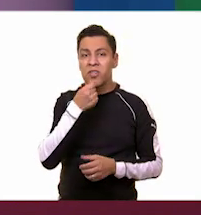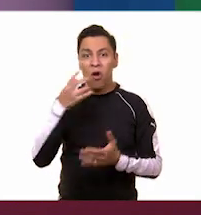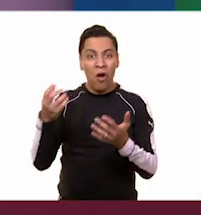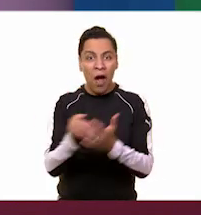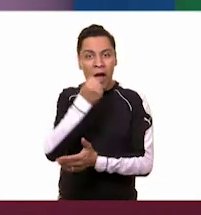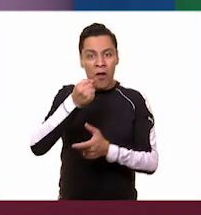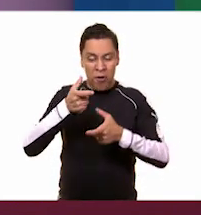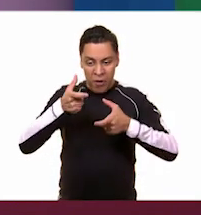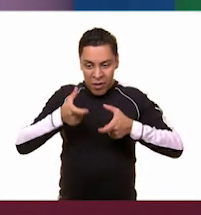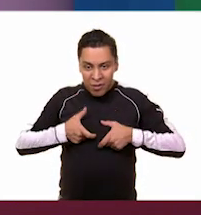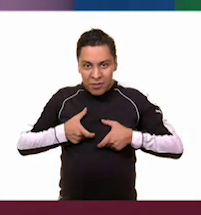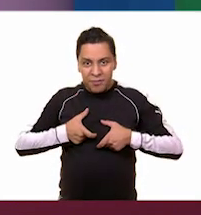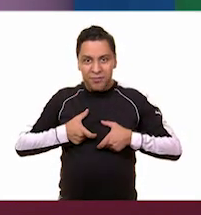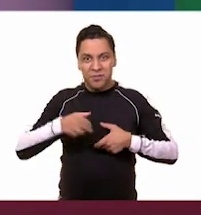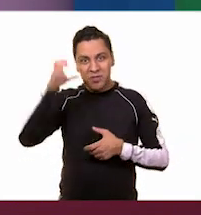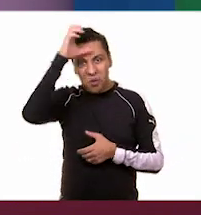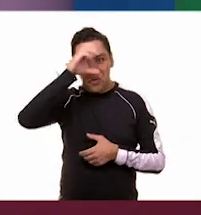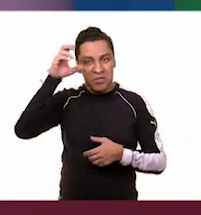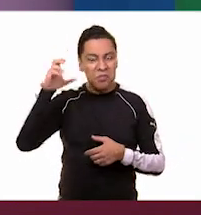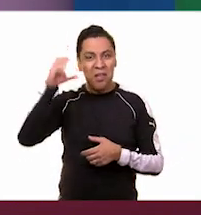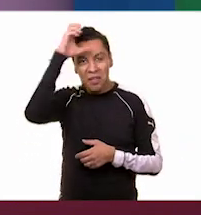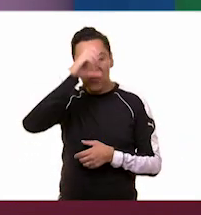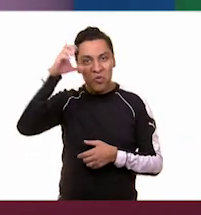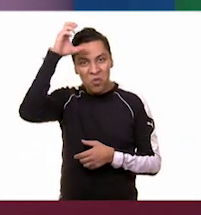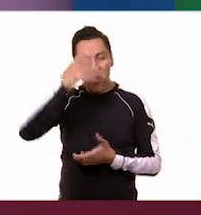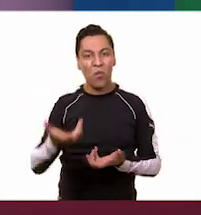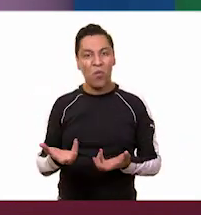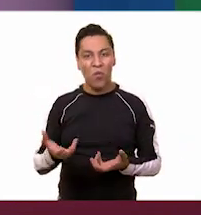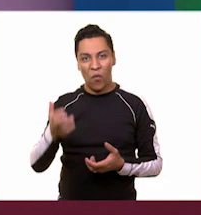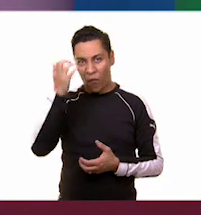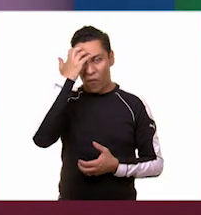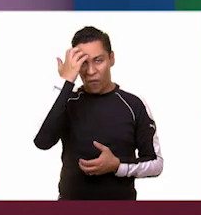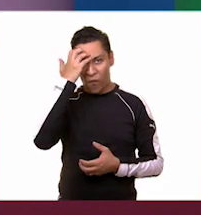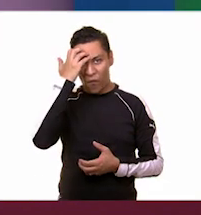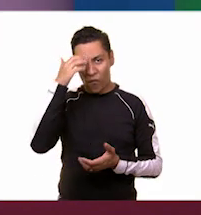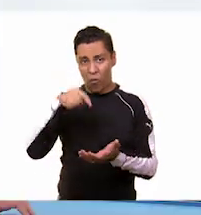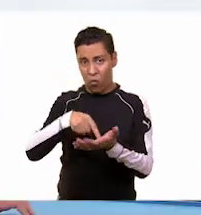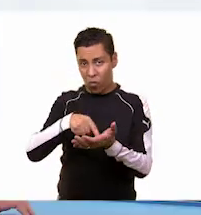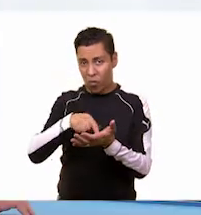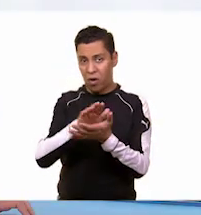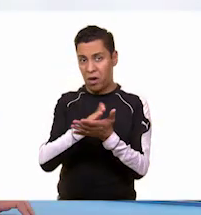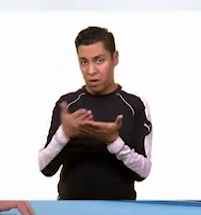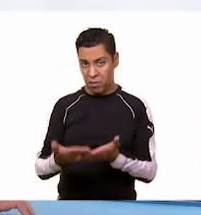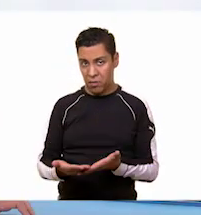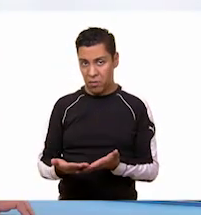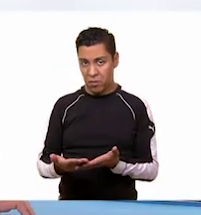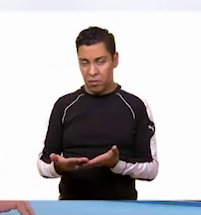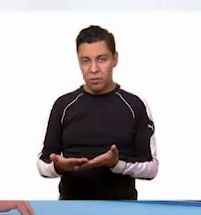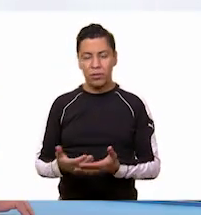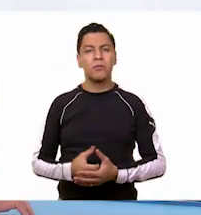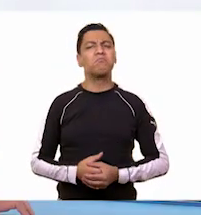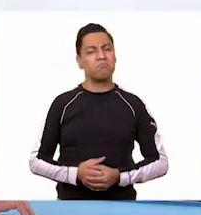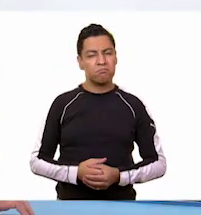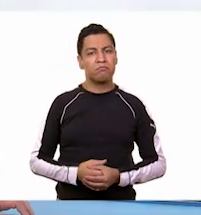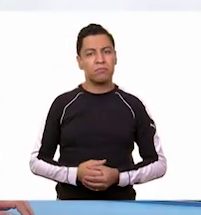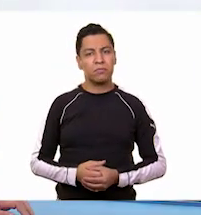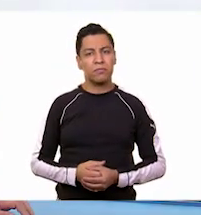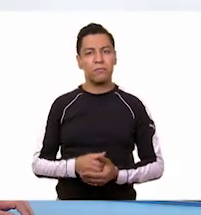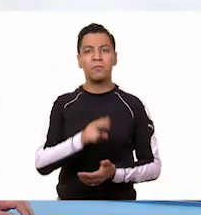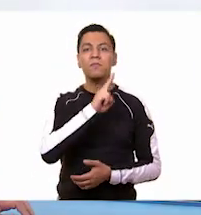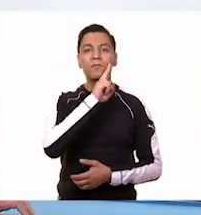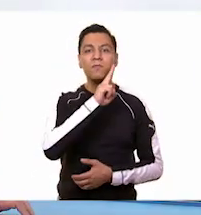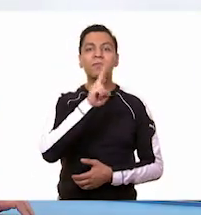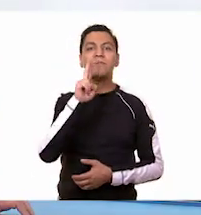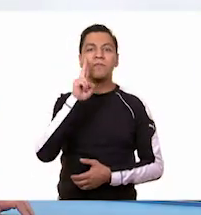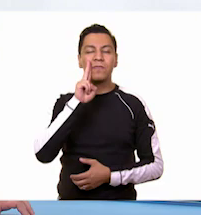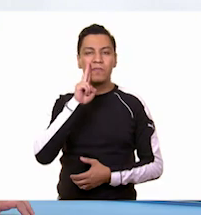del Conocimiento Infantil, la que también viene aquí en el libro. Sí, Raulito. Creo que con esa noticia será más